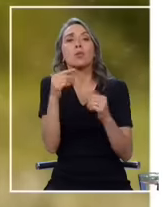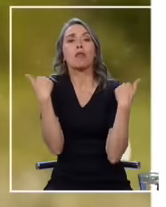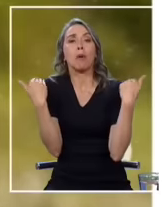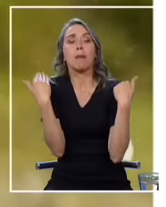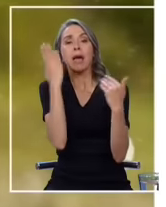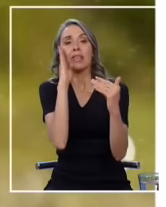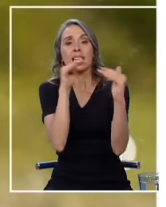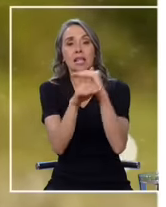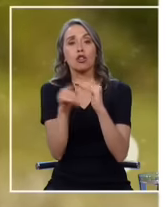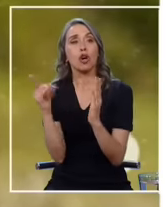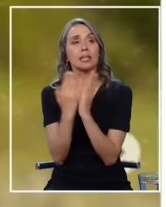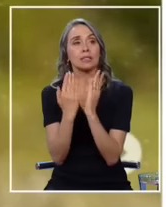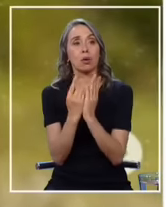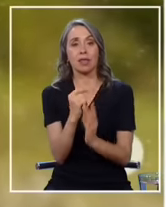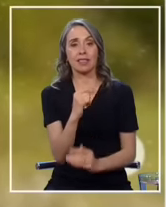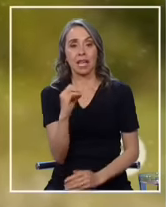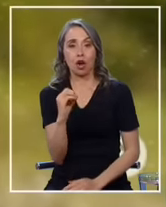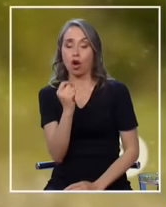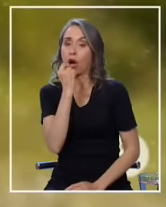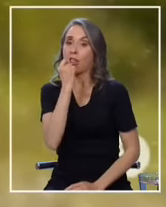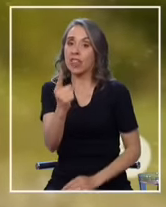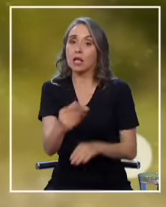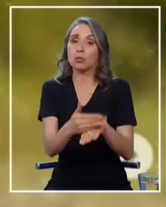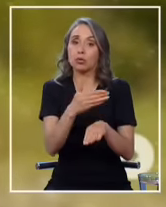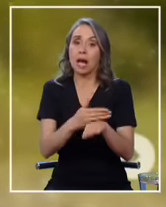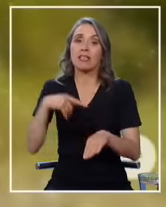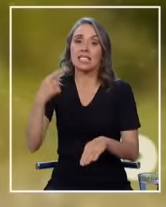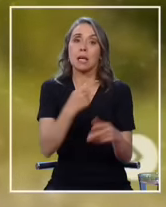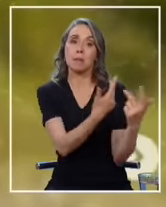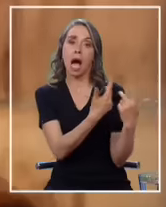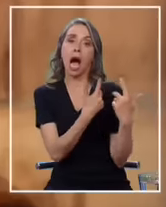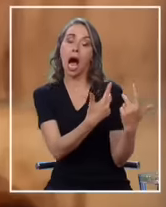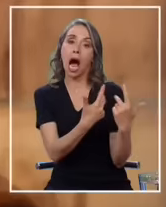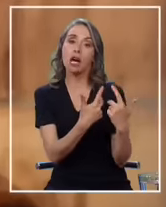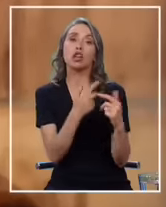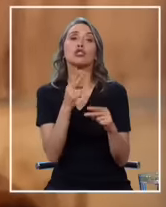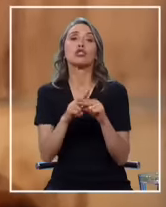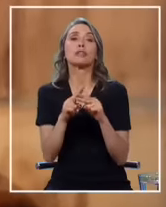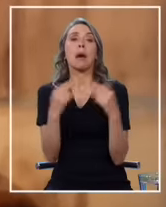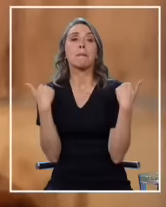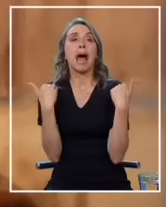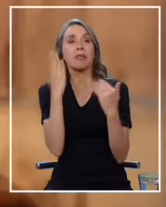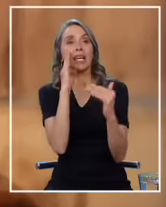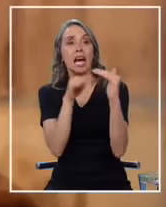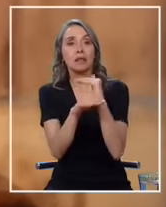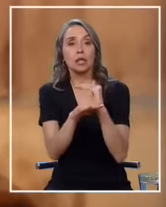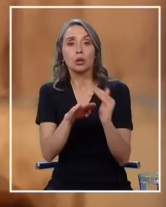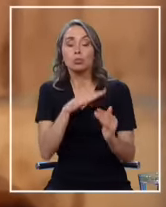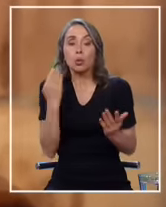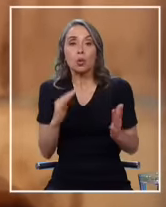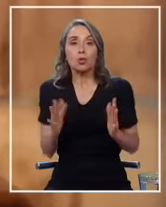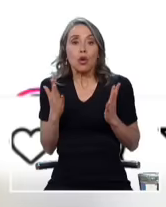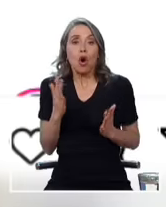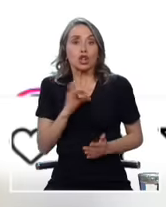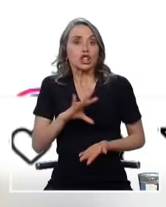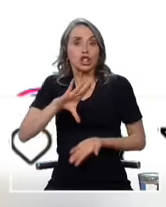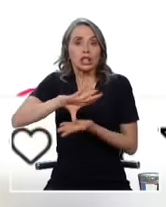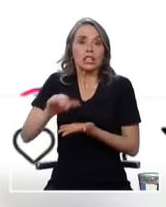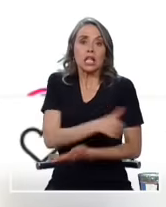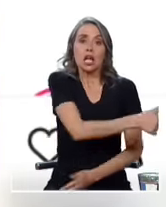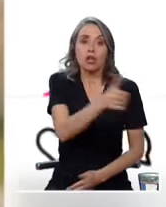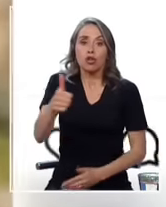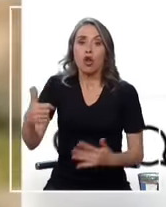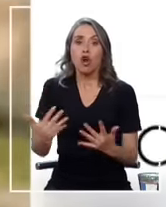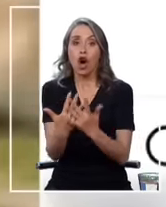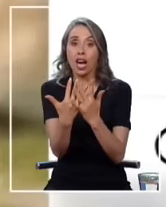La estudiante de terapia ocupacional denunció en su momento constantes acosos en su internado. Su muerte conmovió al país y en redes sociales se